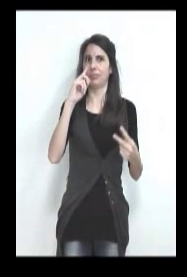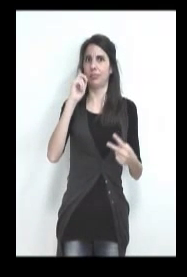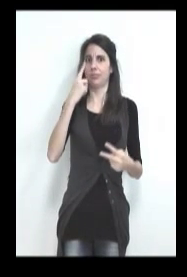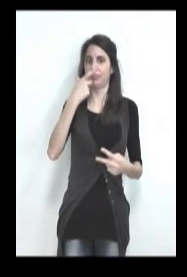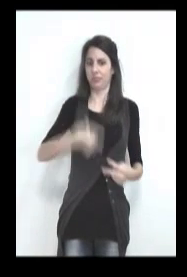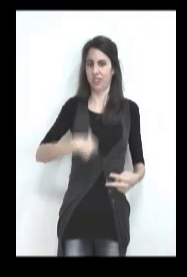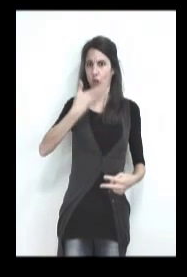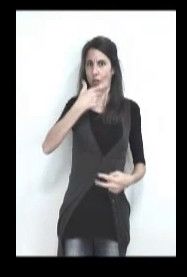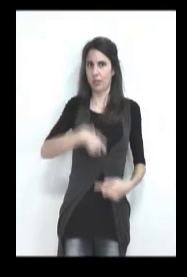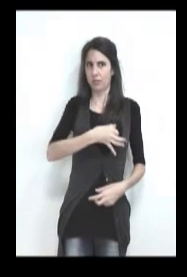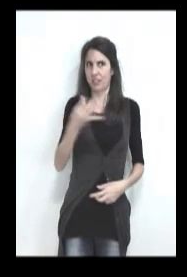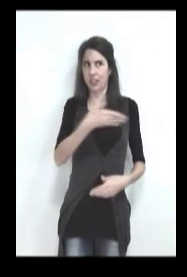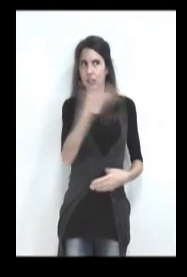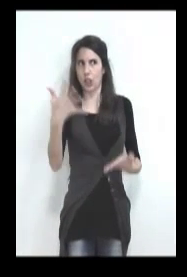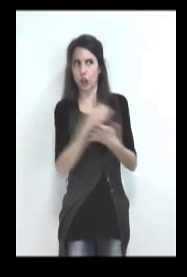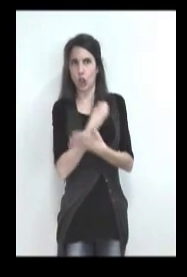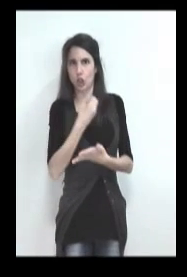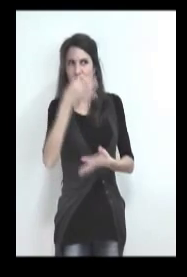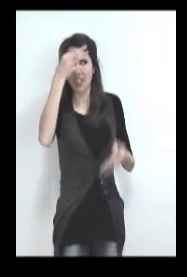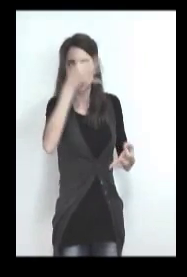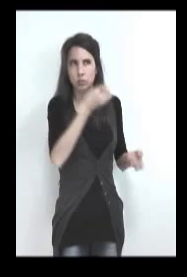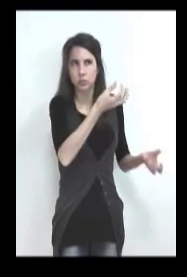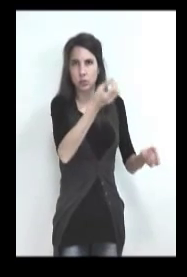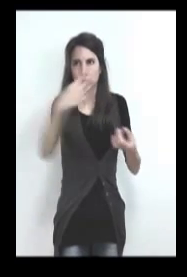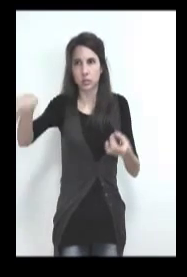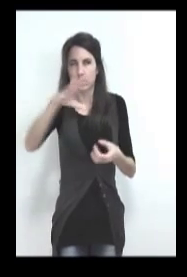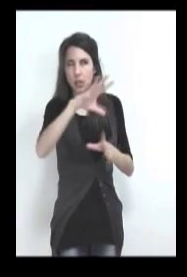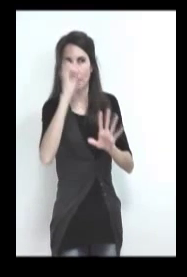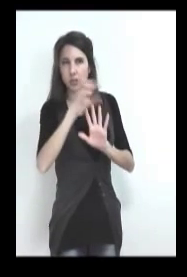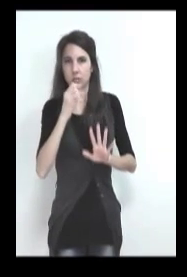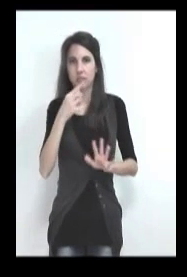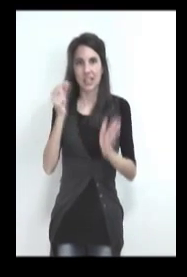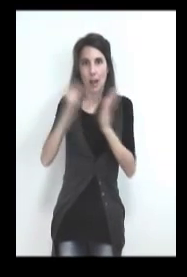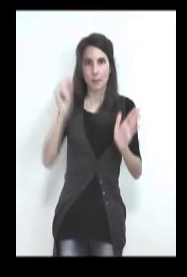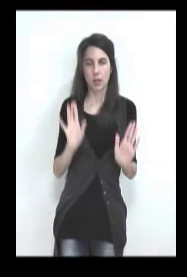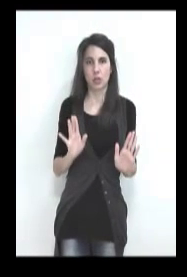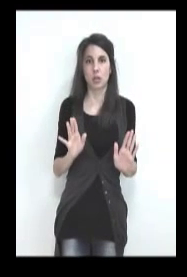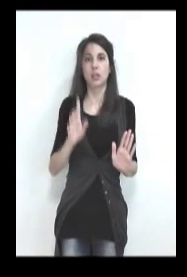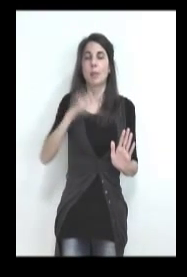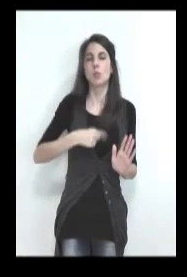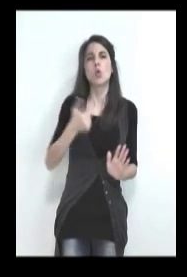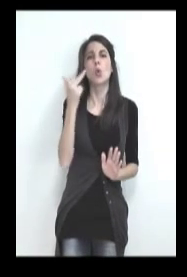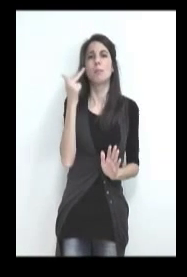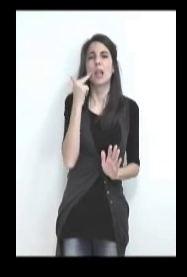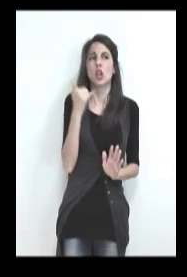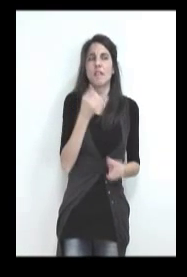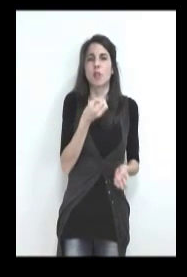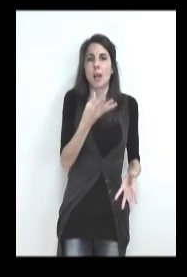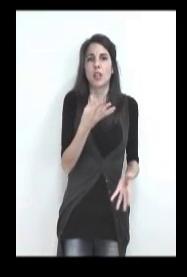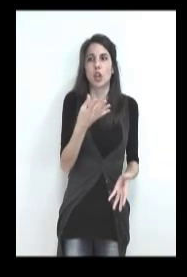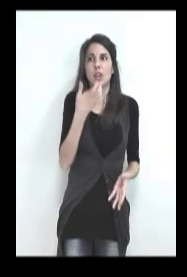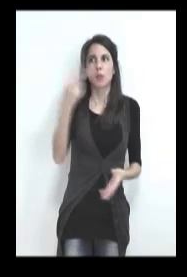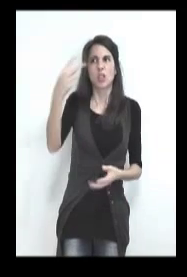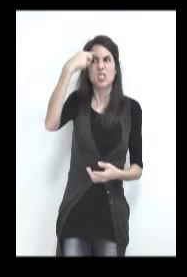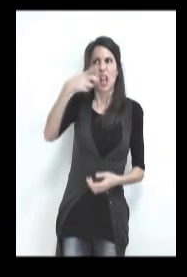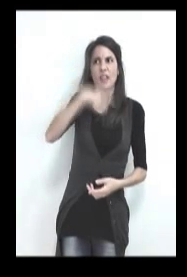Y también hay que perder un poco miedo a que haya información de lo que haces o lo que dejas de hacer. Pongo también un ejemplo, permitidme, de